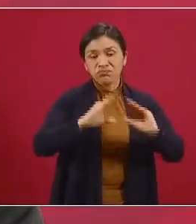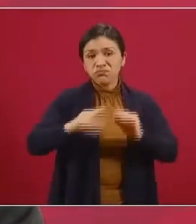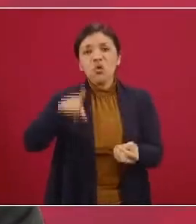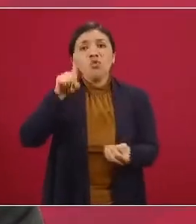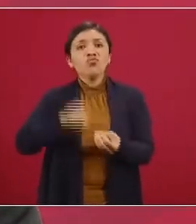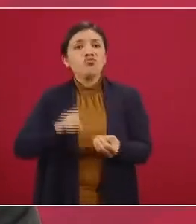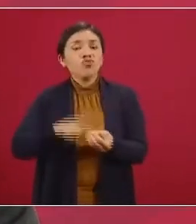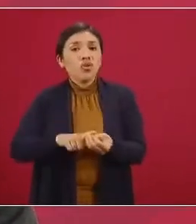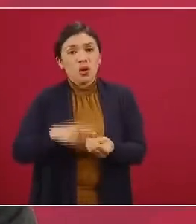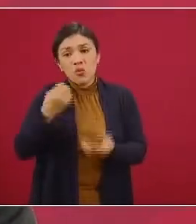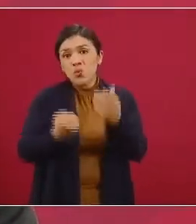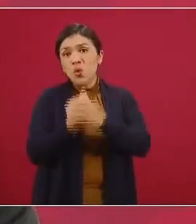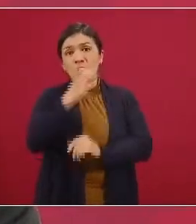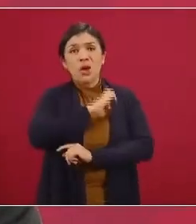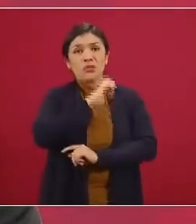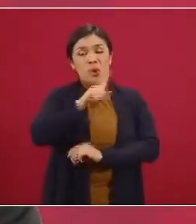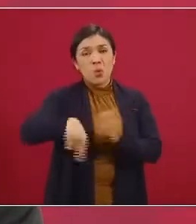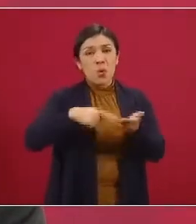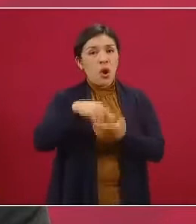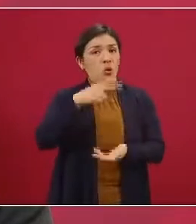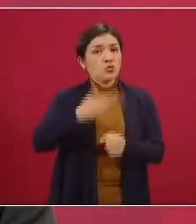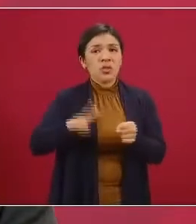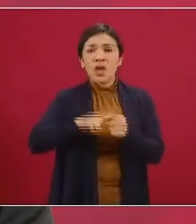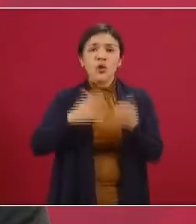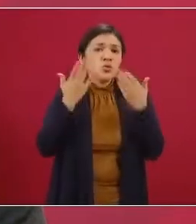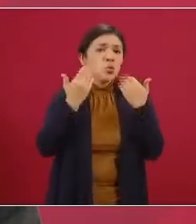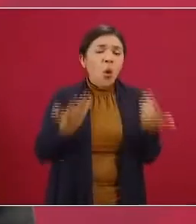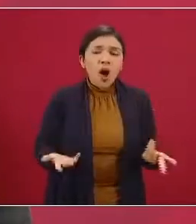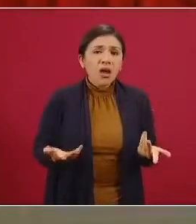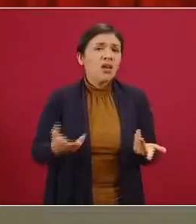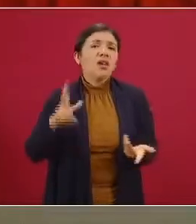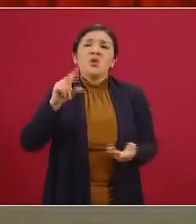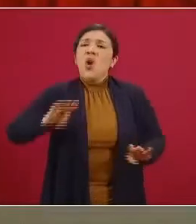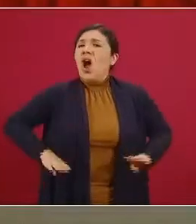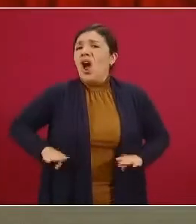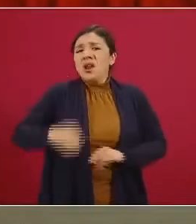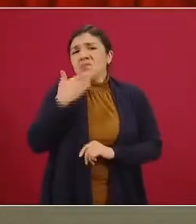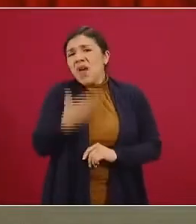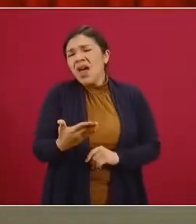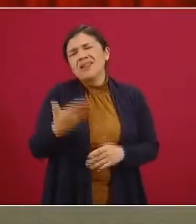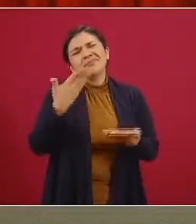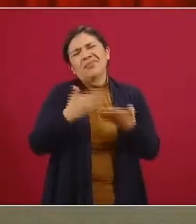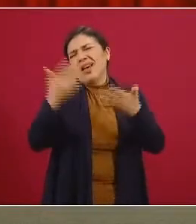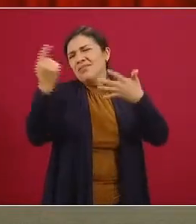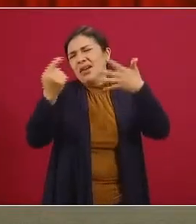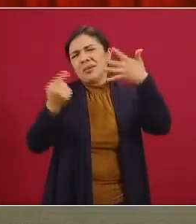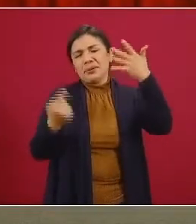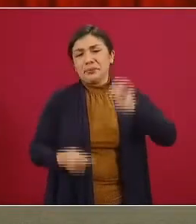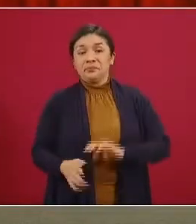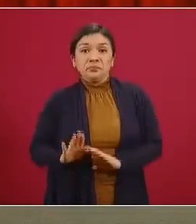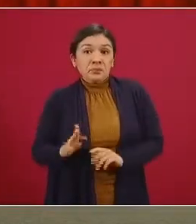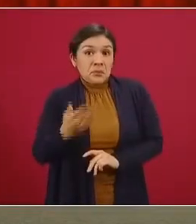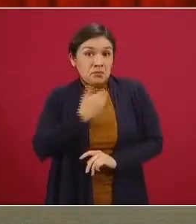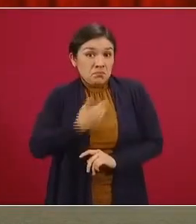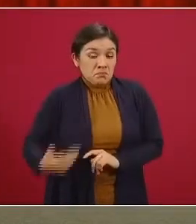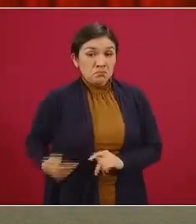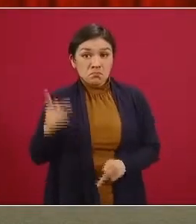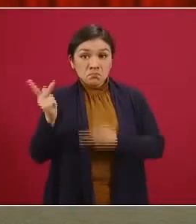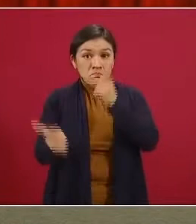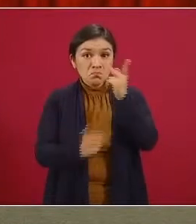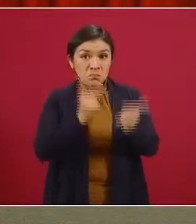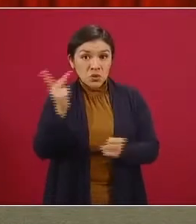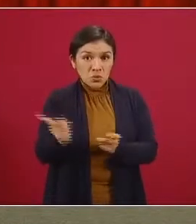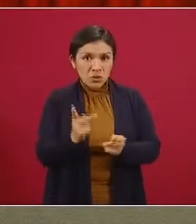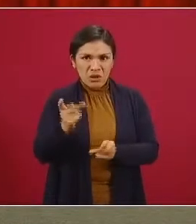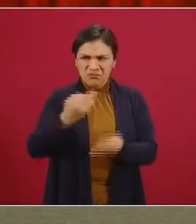los especialistas en los hospitales, que resultaría inconveniente, etc., etc. Entonces el presidente preguntaba, le ha